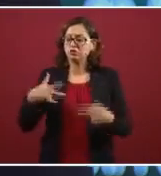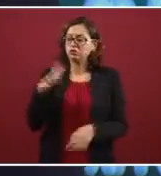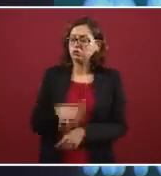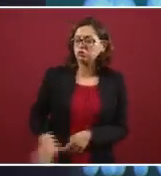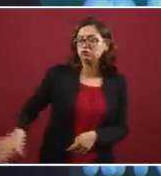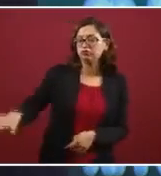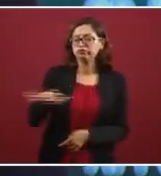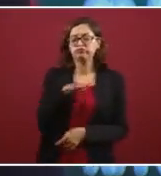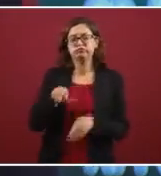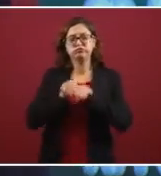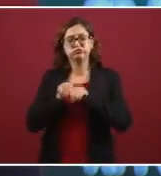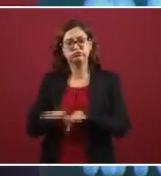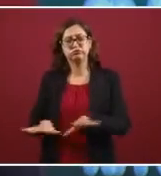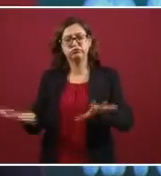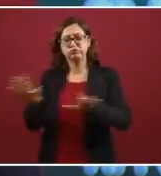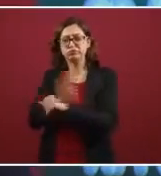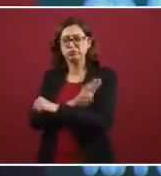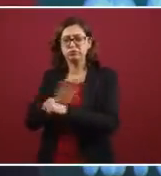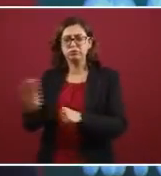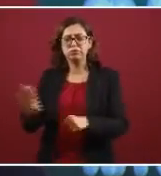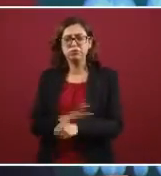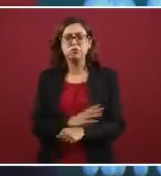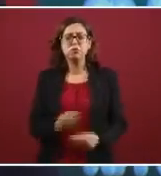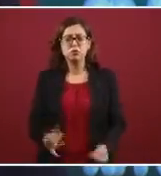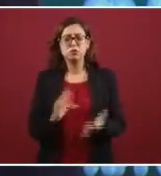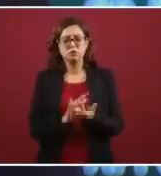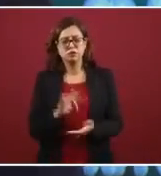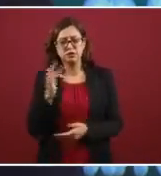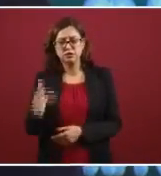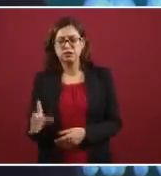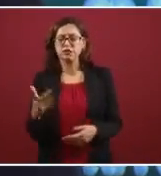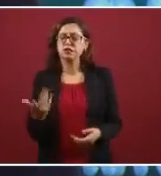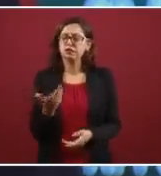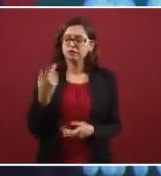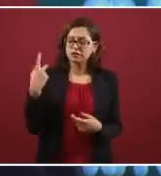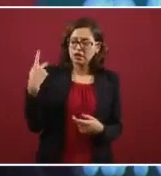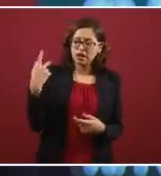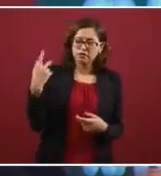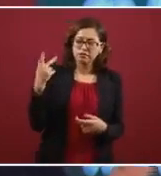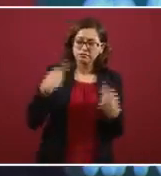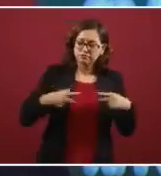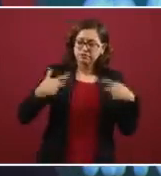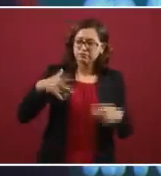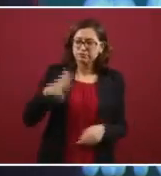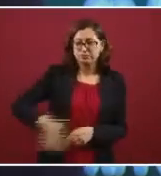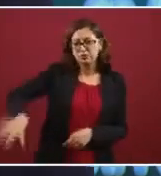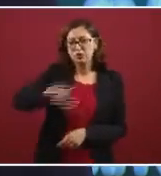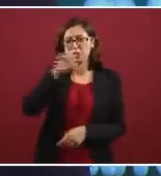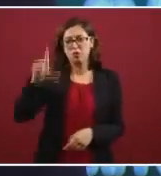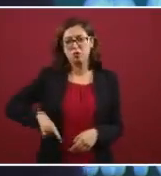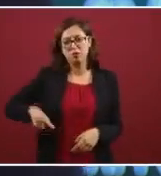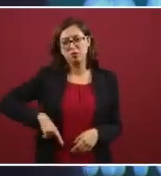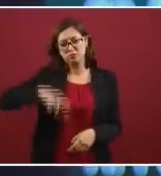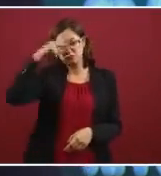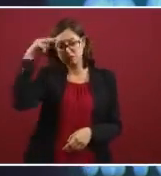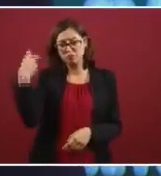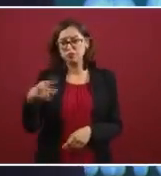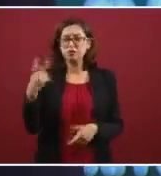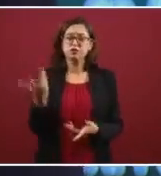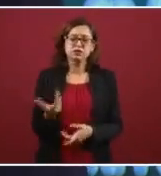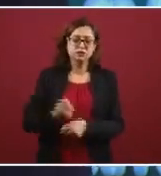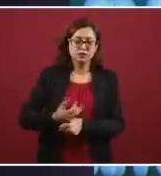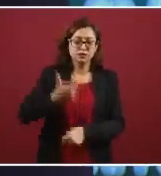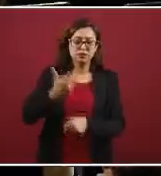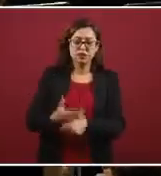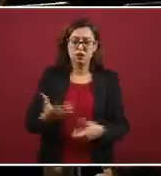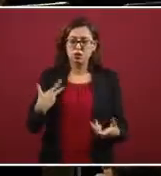querida secretaria. Agradezco a su pueblo, al Gobierno de México, por el trabajo vertido por esta secretaría y su equipo